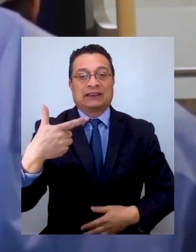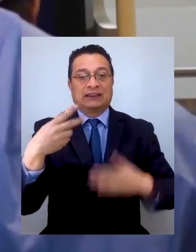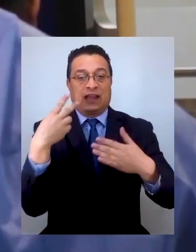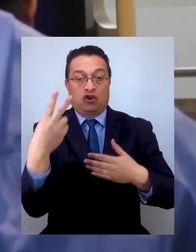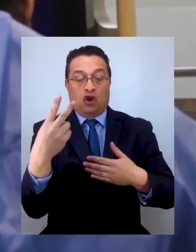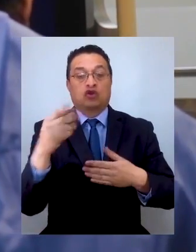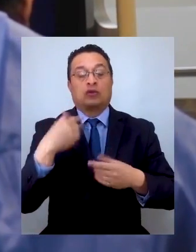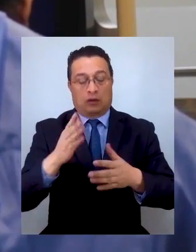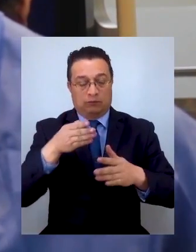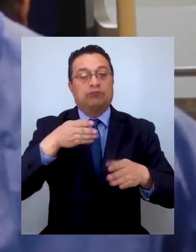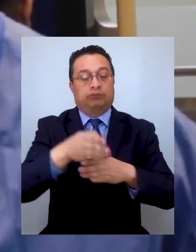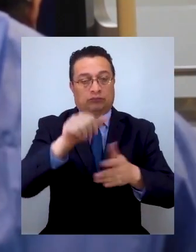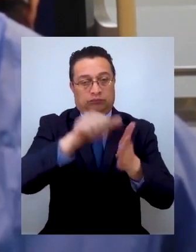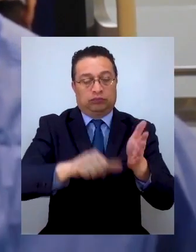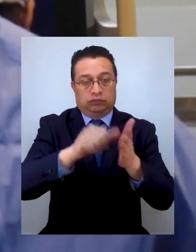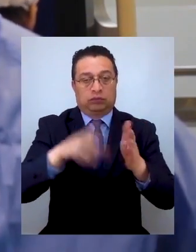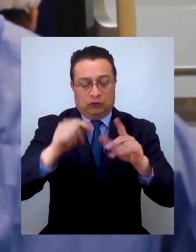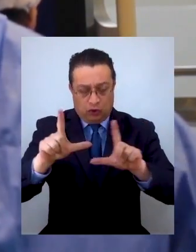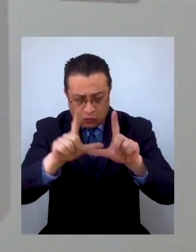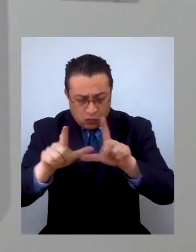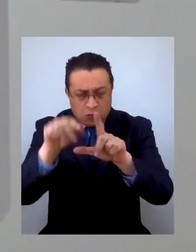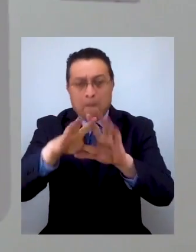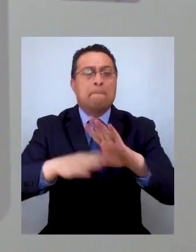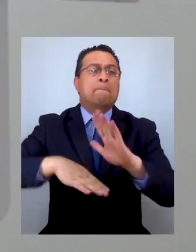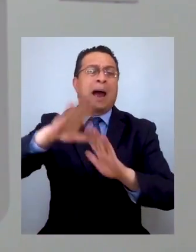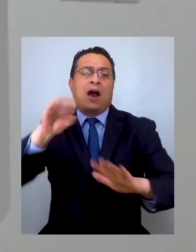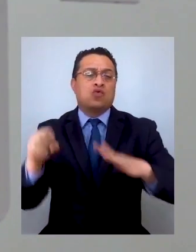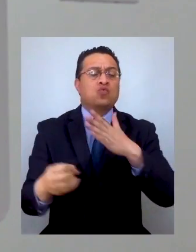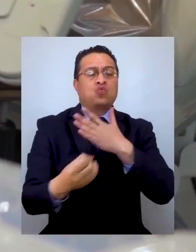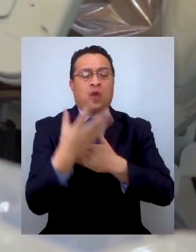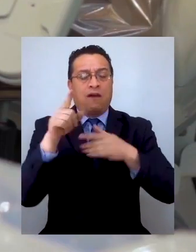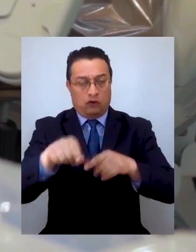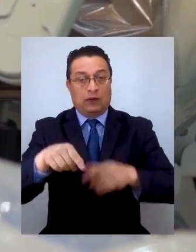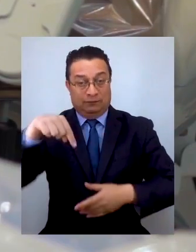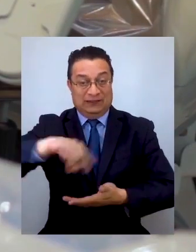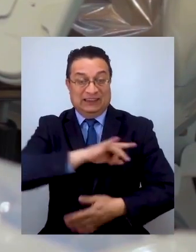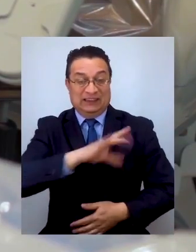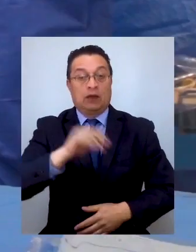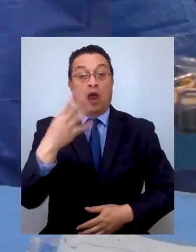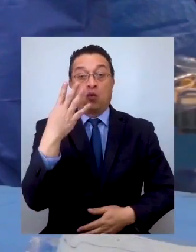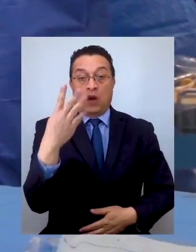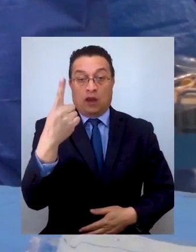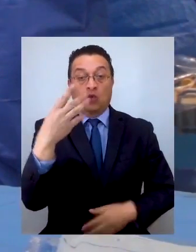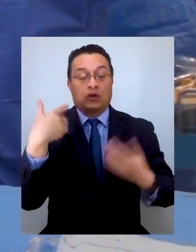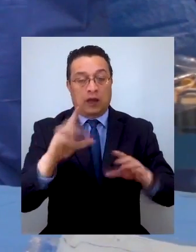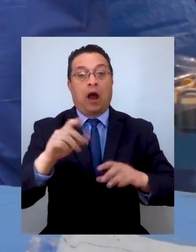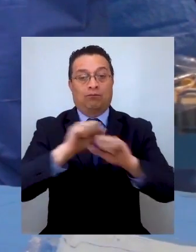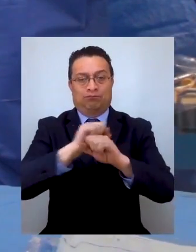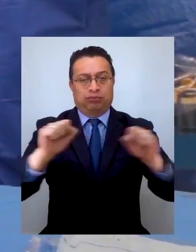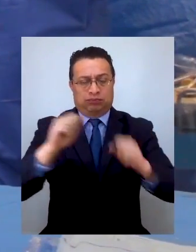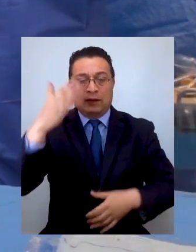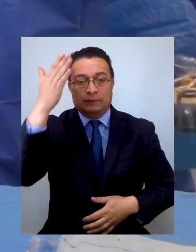372 procedimientos endovasculares. Con el angiógrafo más moderno de la red pública de salud, se trató a 41 pacientes con